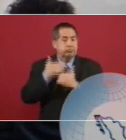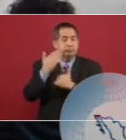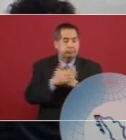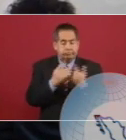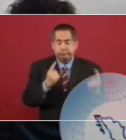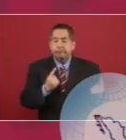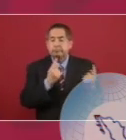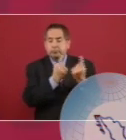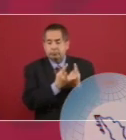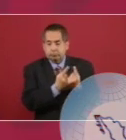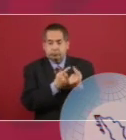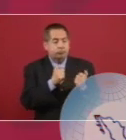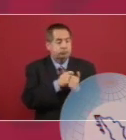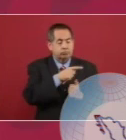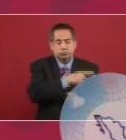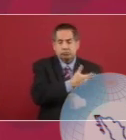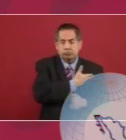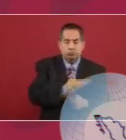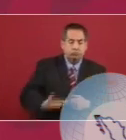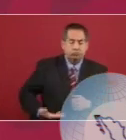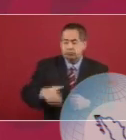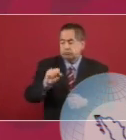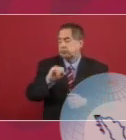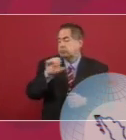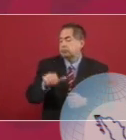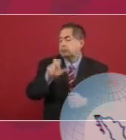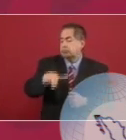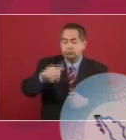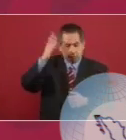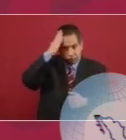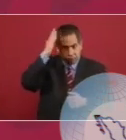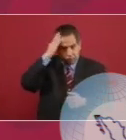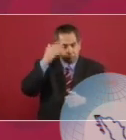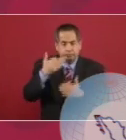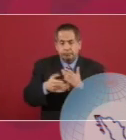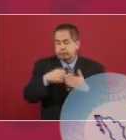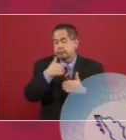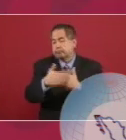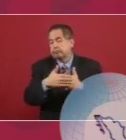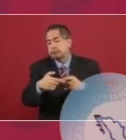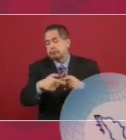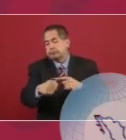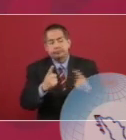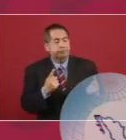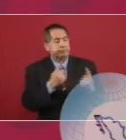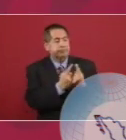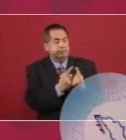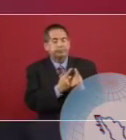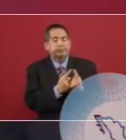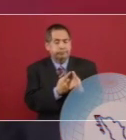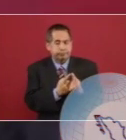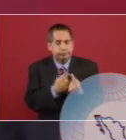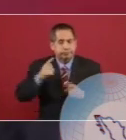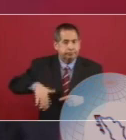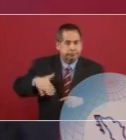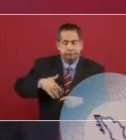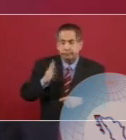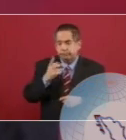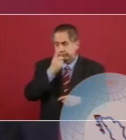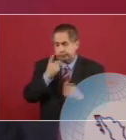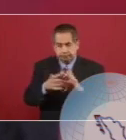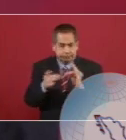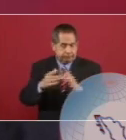encuentro con el presidente de la Suprema Corte de Justicia, que, como lo dije en